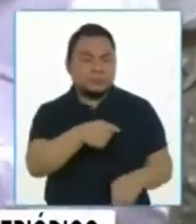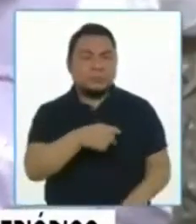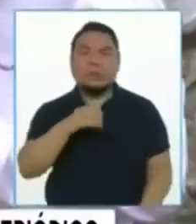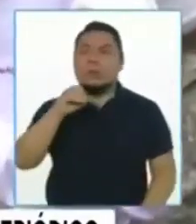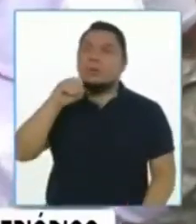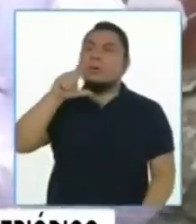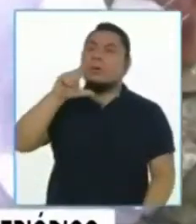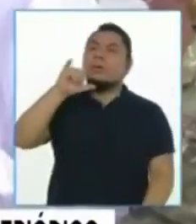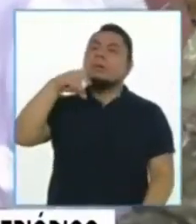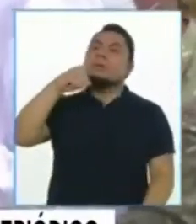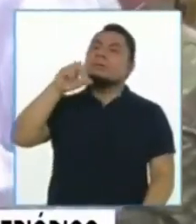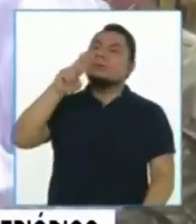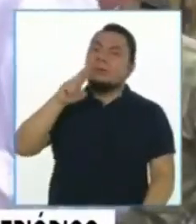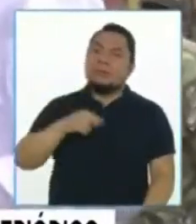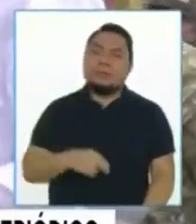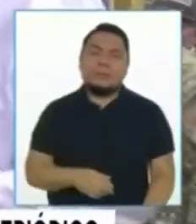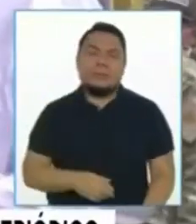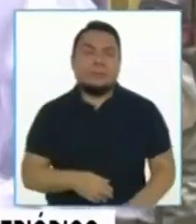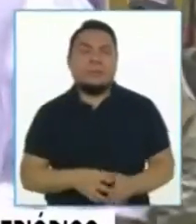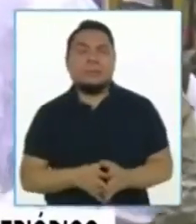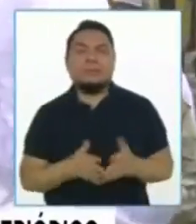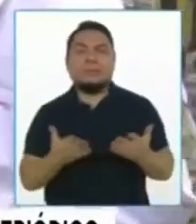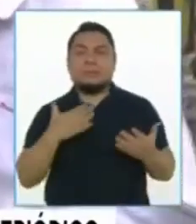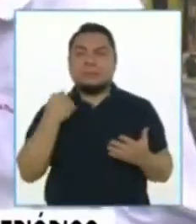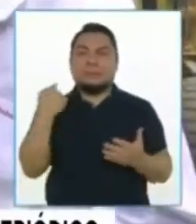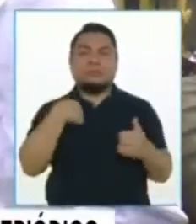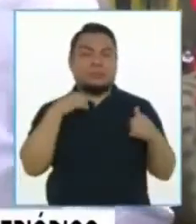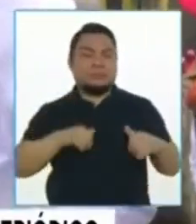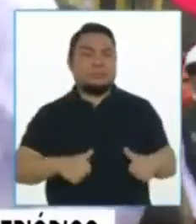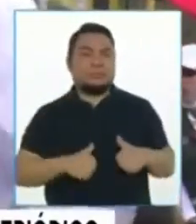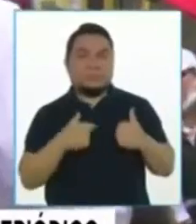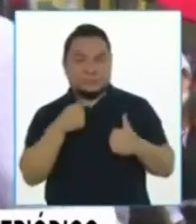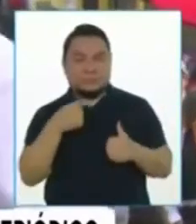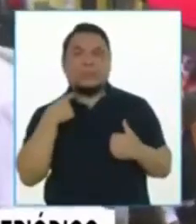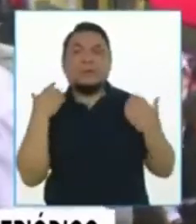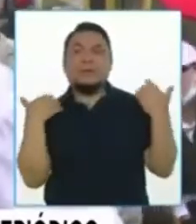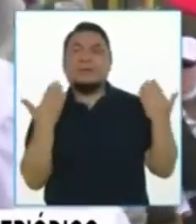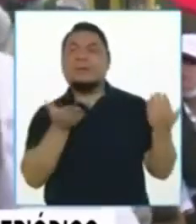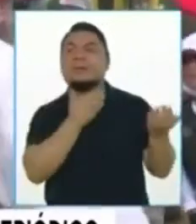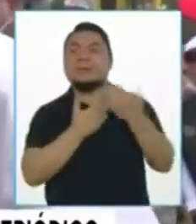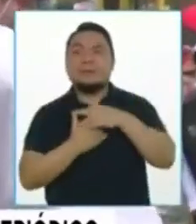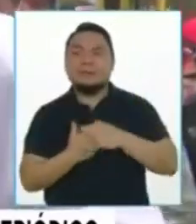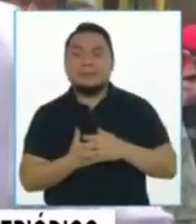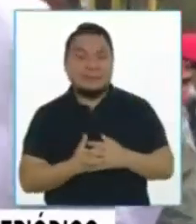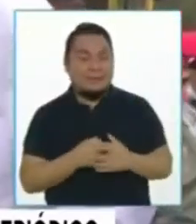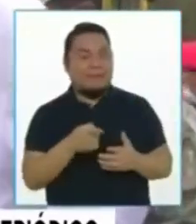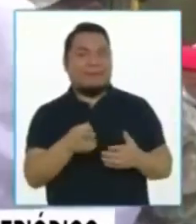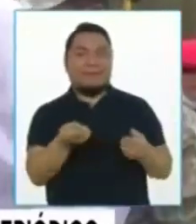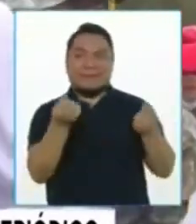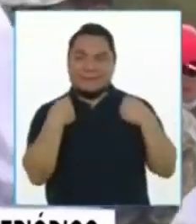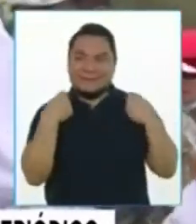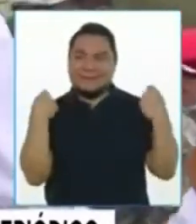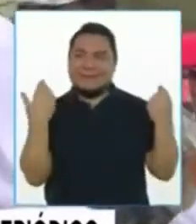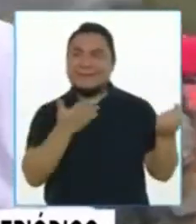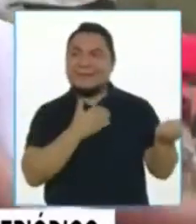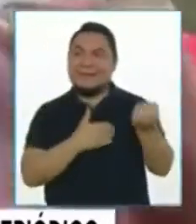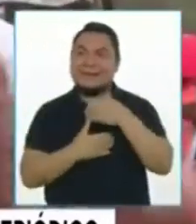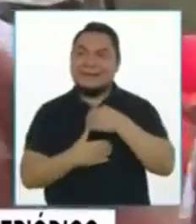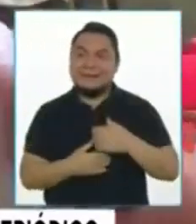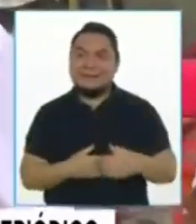Polinar. Sí, papá. Familia Guamán. Somos de acá. Hoy mira con Chalina.